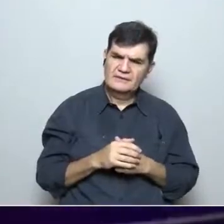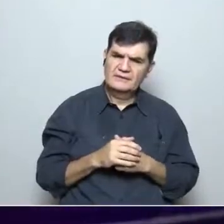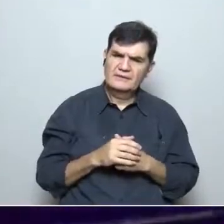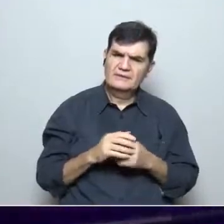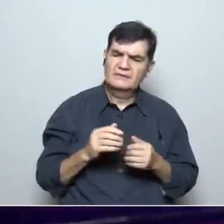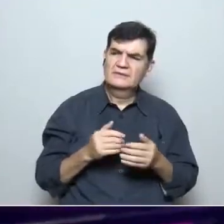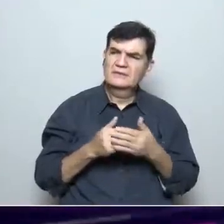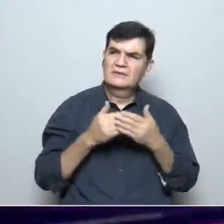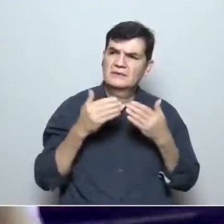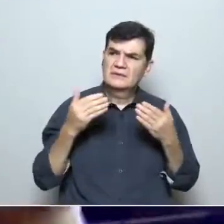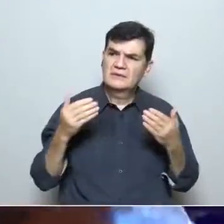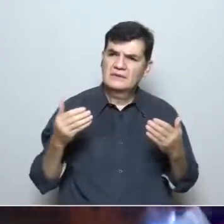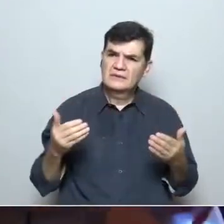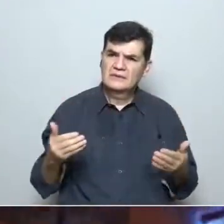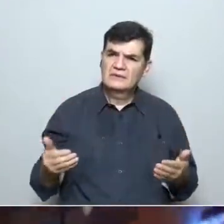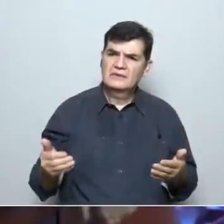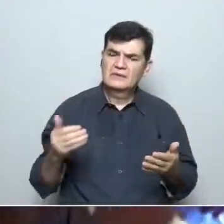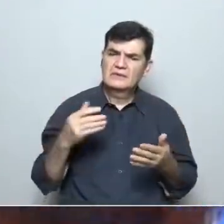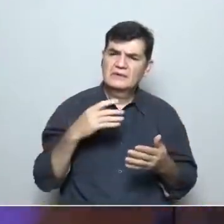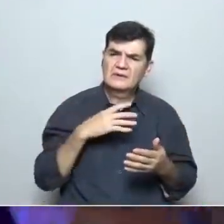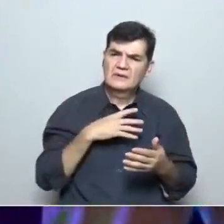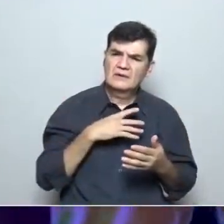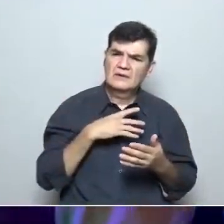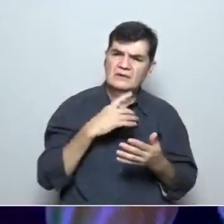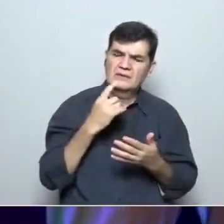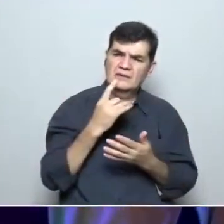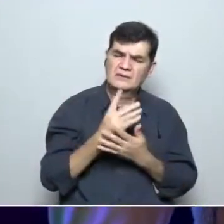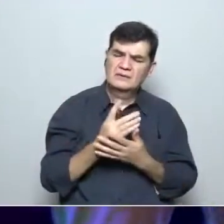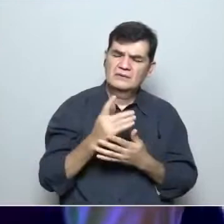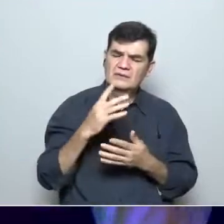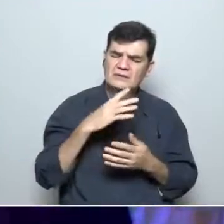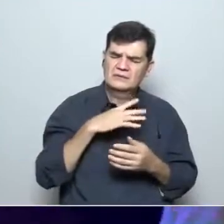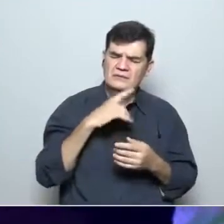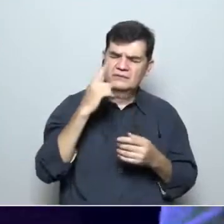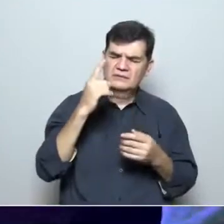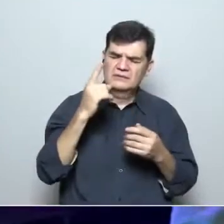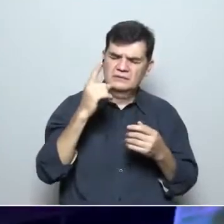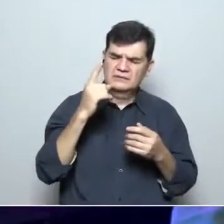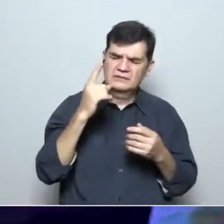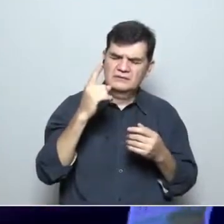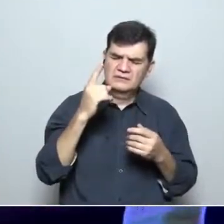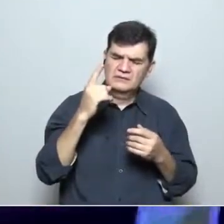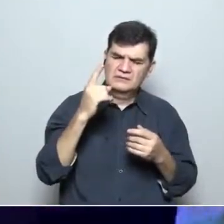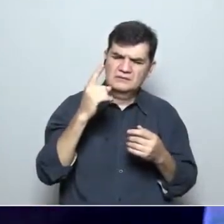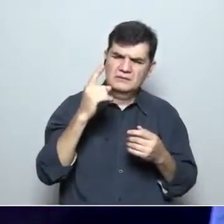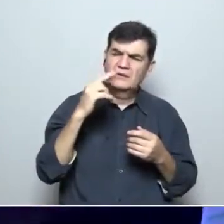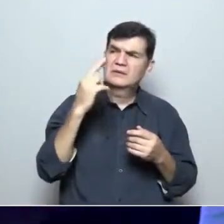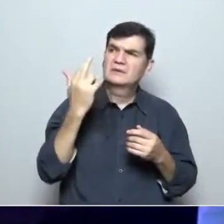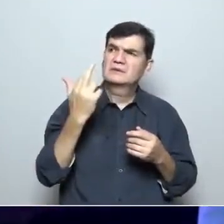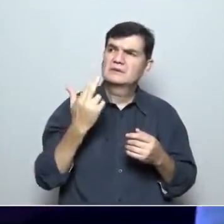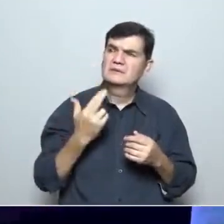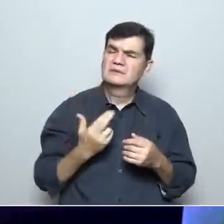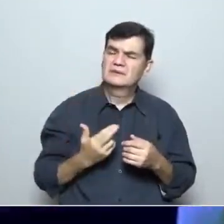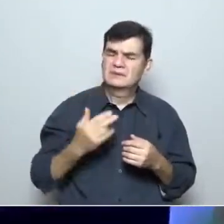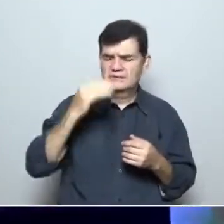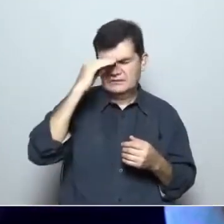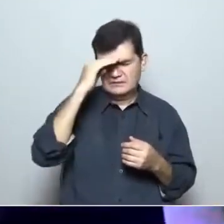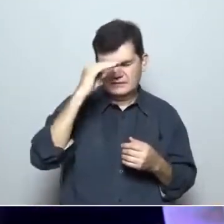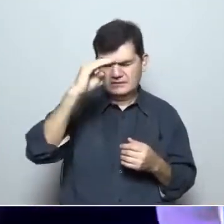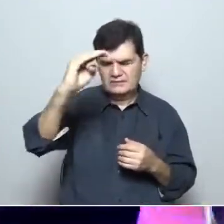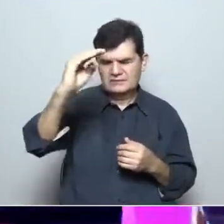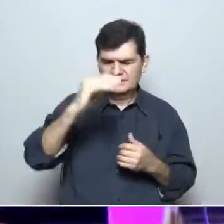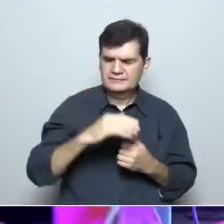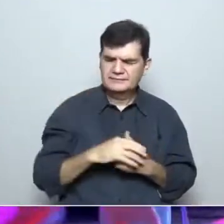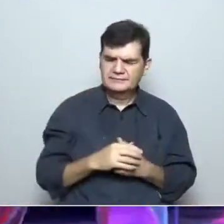con brazos abiertos nos recibe. Gracias,